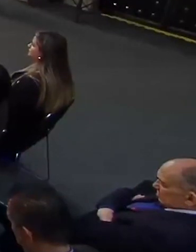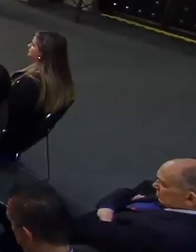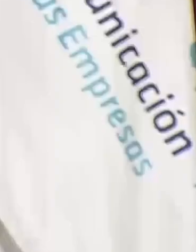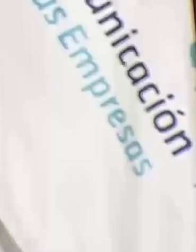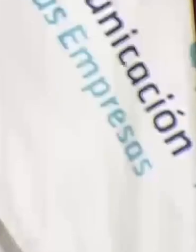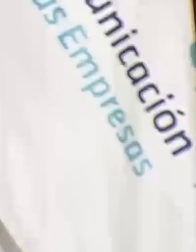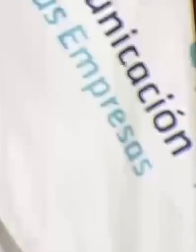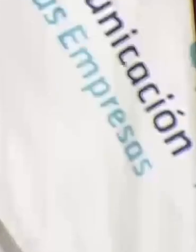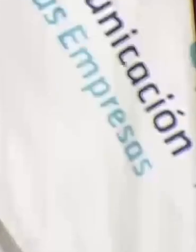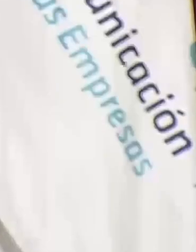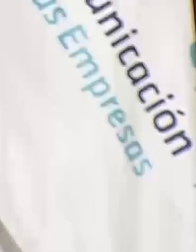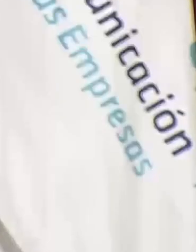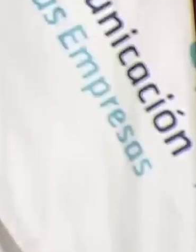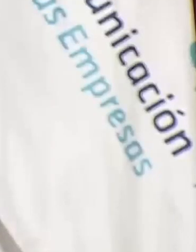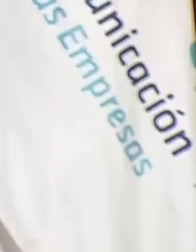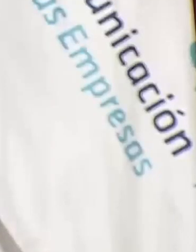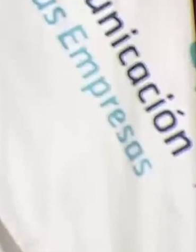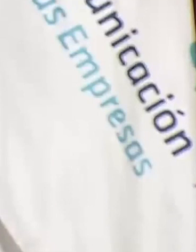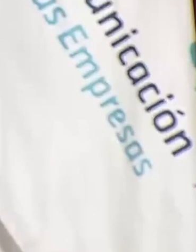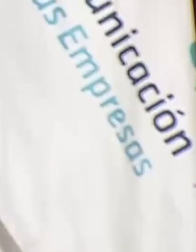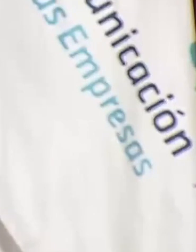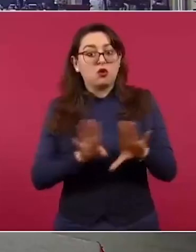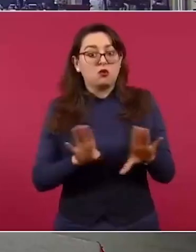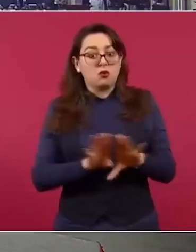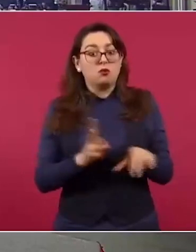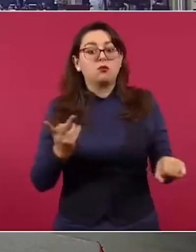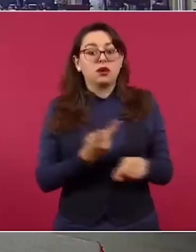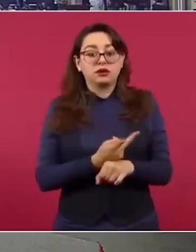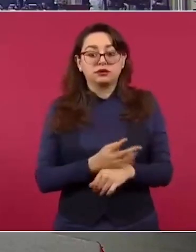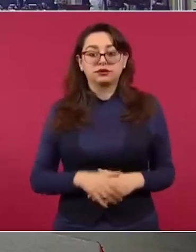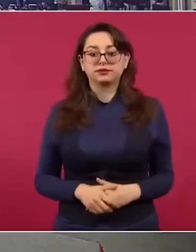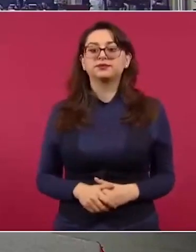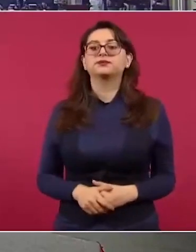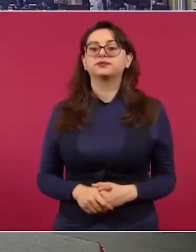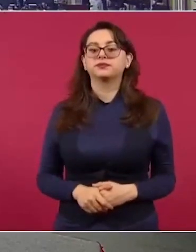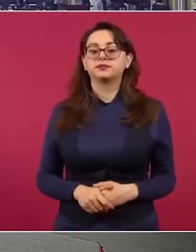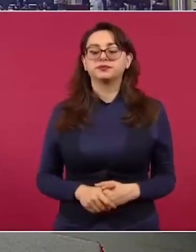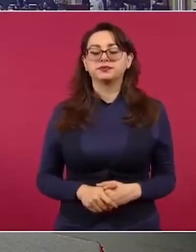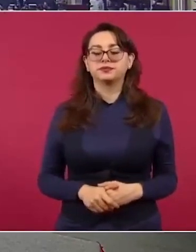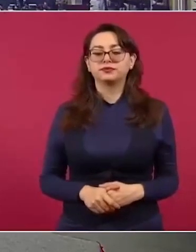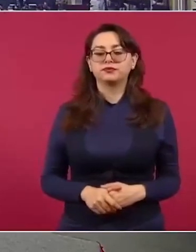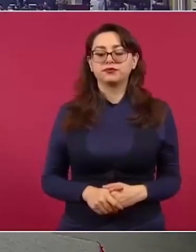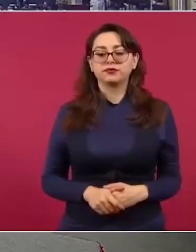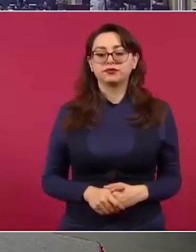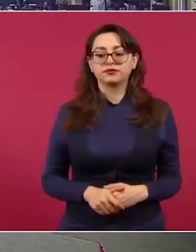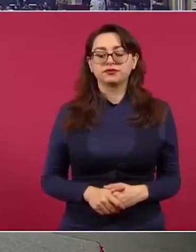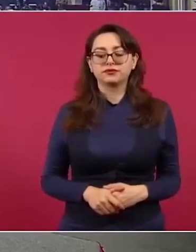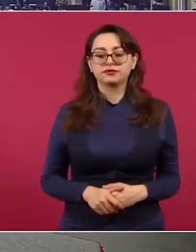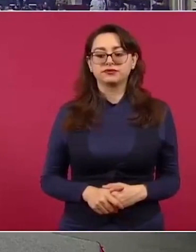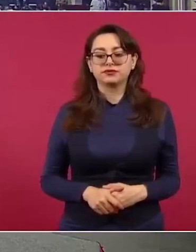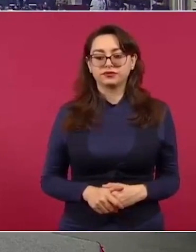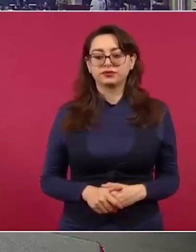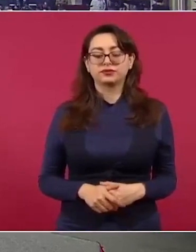cargo en medio de una fuerte crisis, debido a los flujos migratorios que entraban a diario por la frontera sur. Desde Palacio Nacional, AMLO adelantó